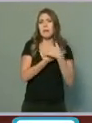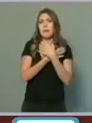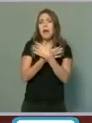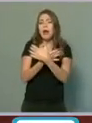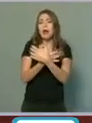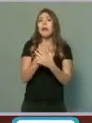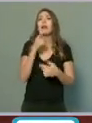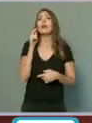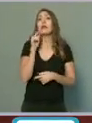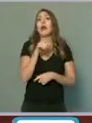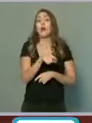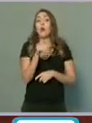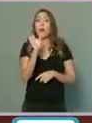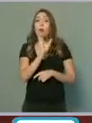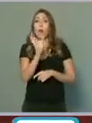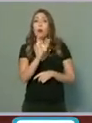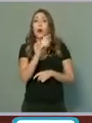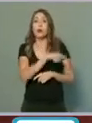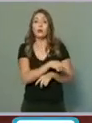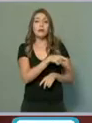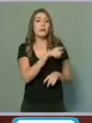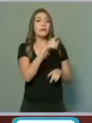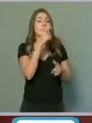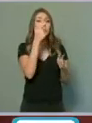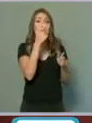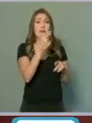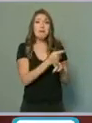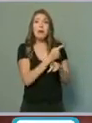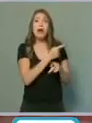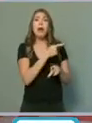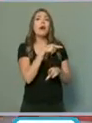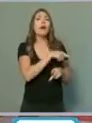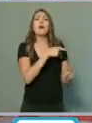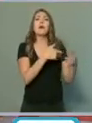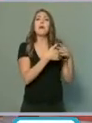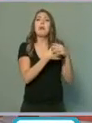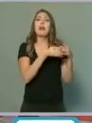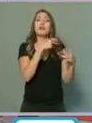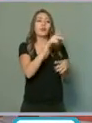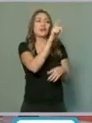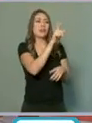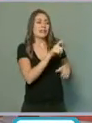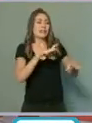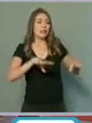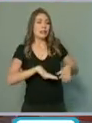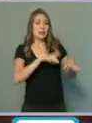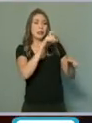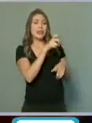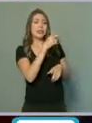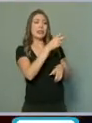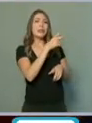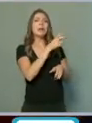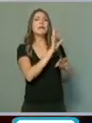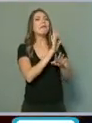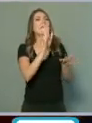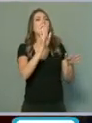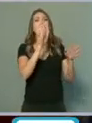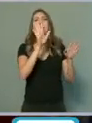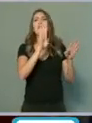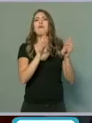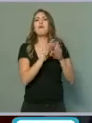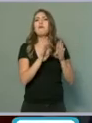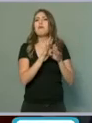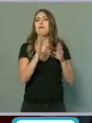no solamente estamos acabando con esa mariposa, sino que se pierde también la fauna que está asociada con ella,